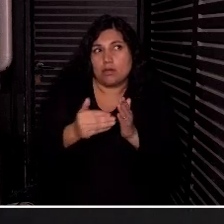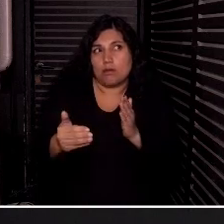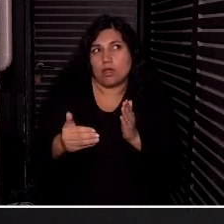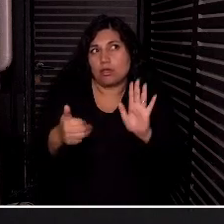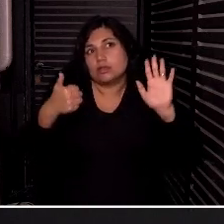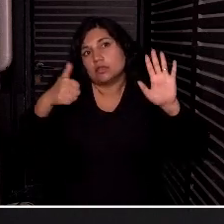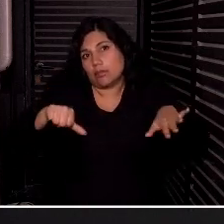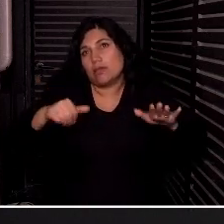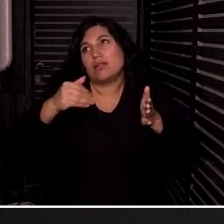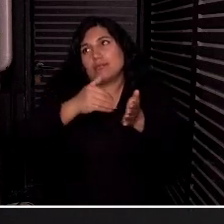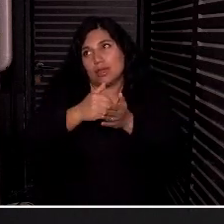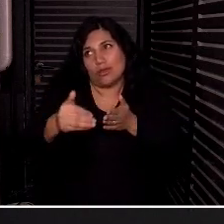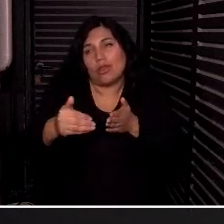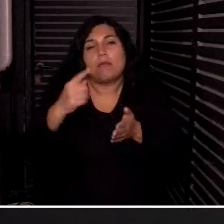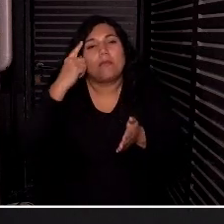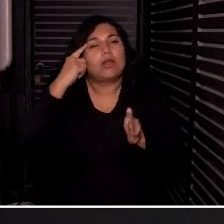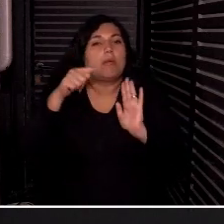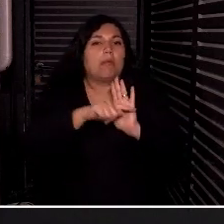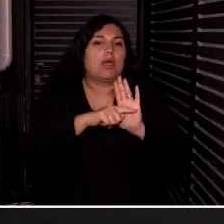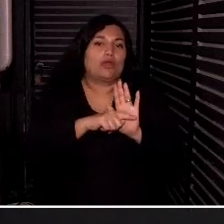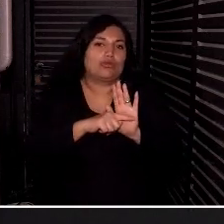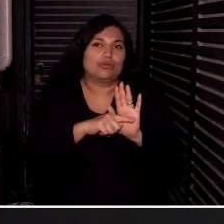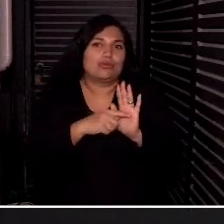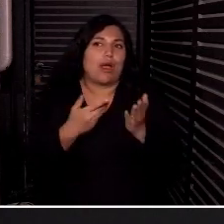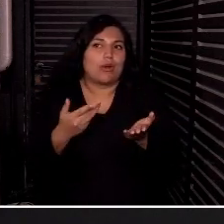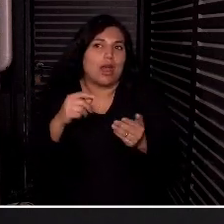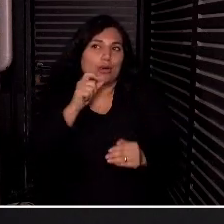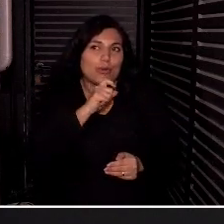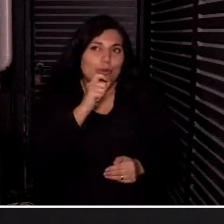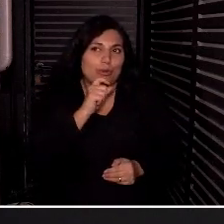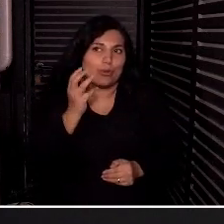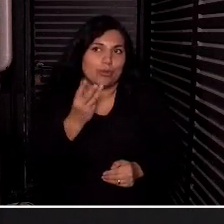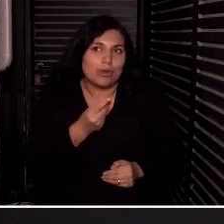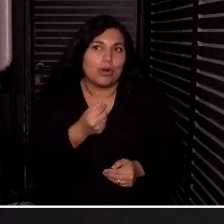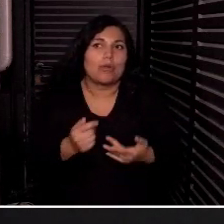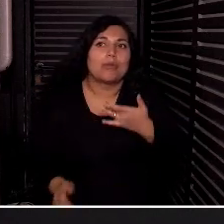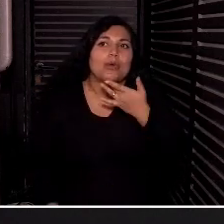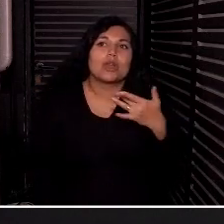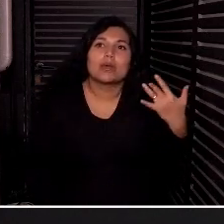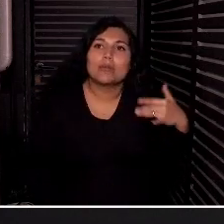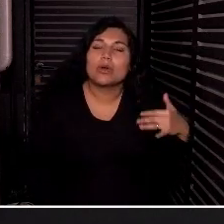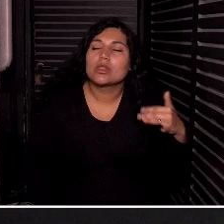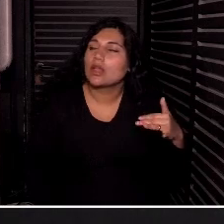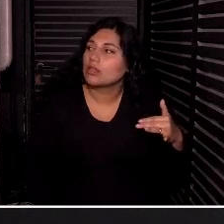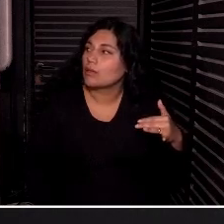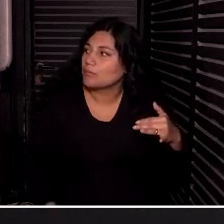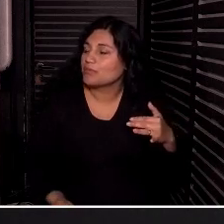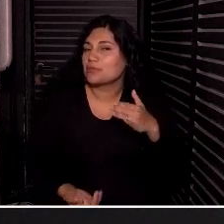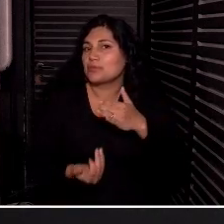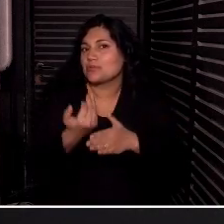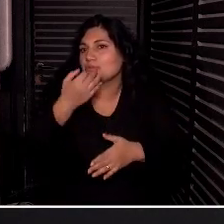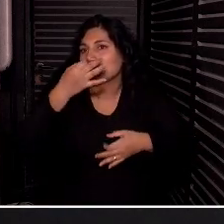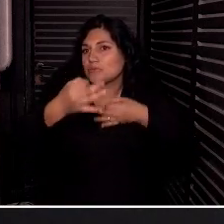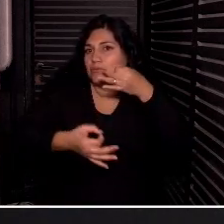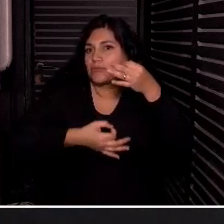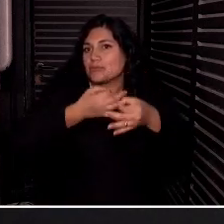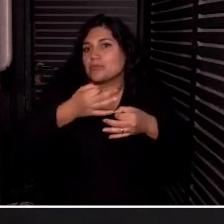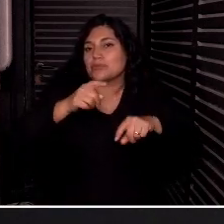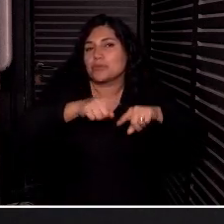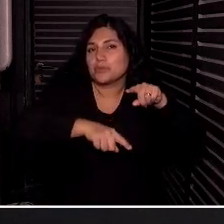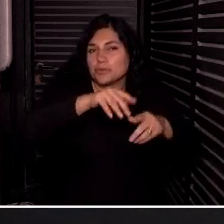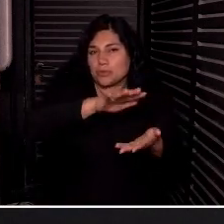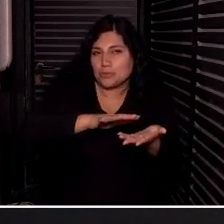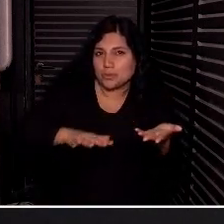hay ingreso eh Y Y por qué es relevante porque lo dijeron durante toda la mañana la territorialidad nuestra